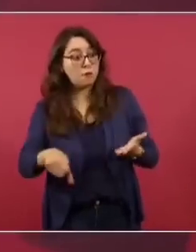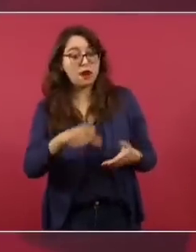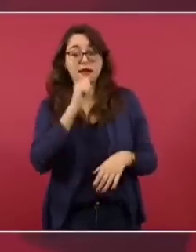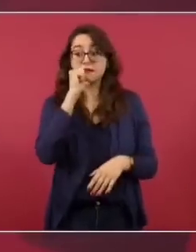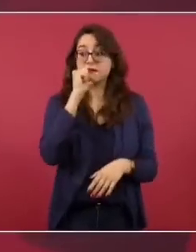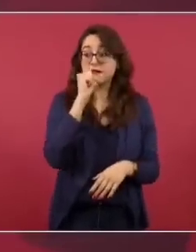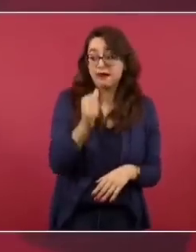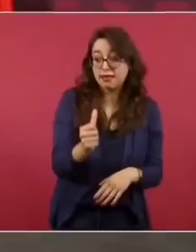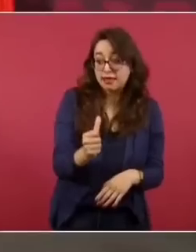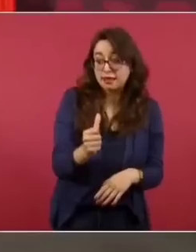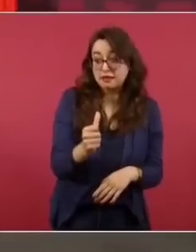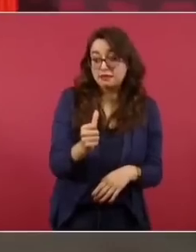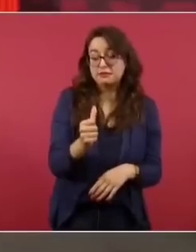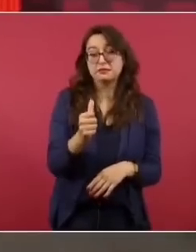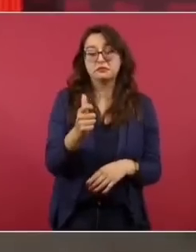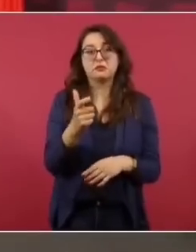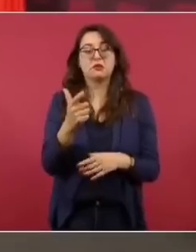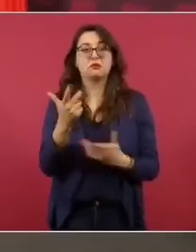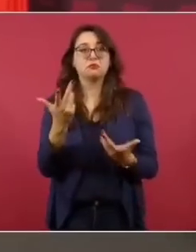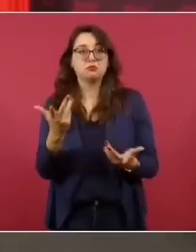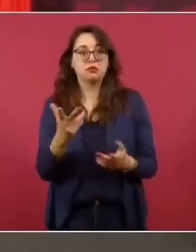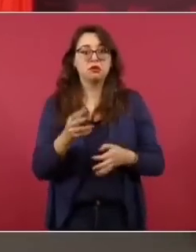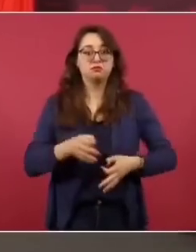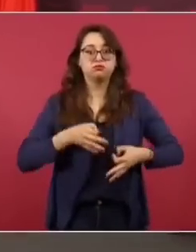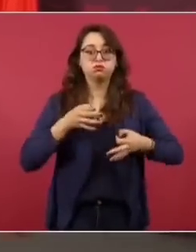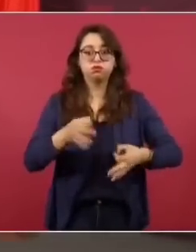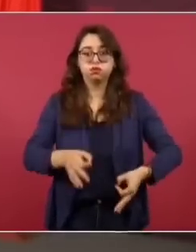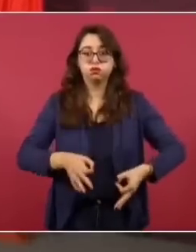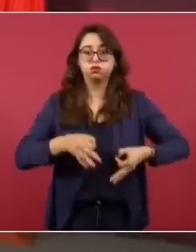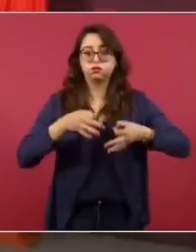en